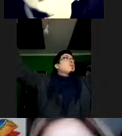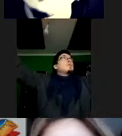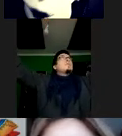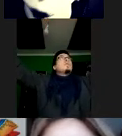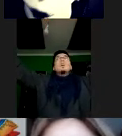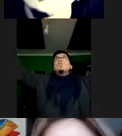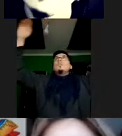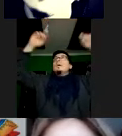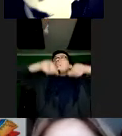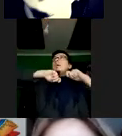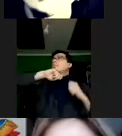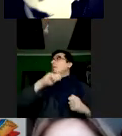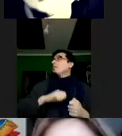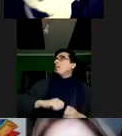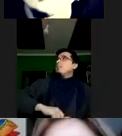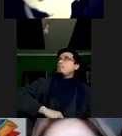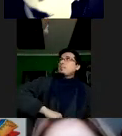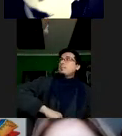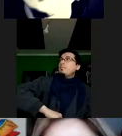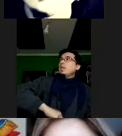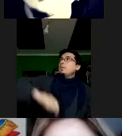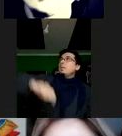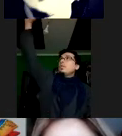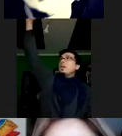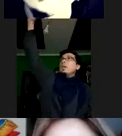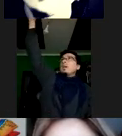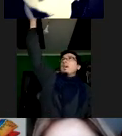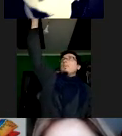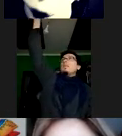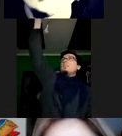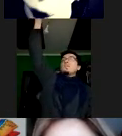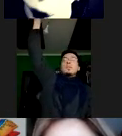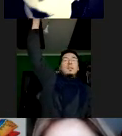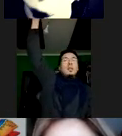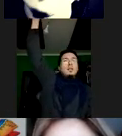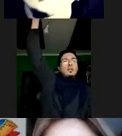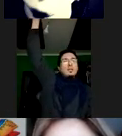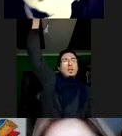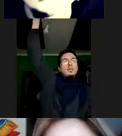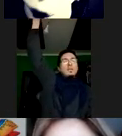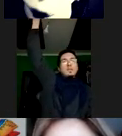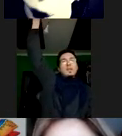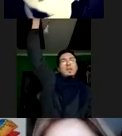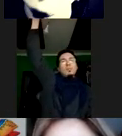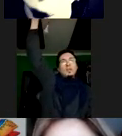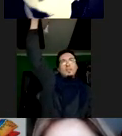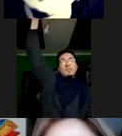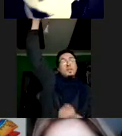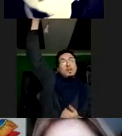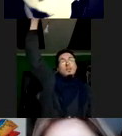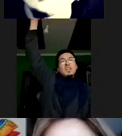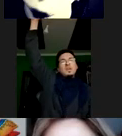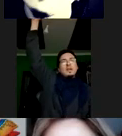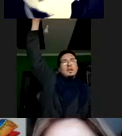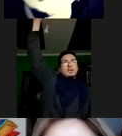en su habitación, y ustedes miden, por ejemplo, de piso a la parte más alta de la ventana o de la puerta, si